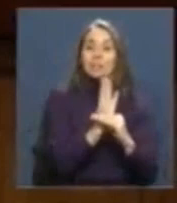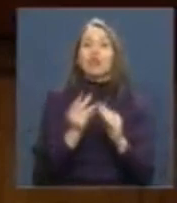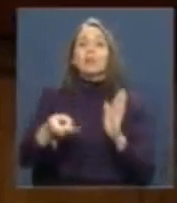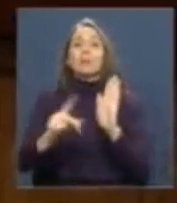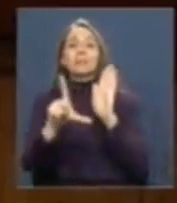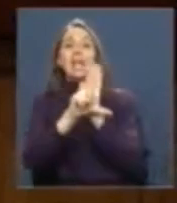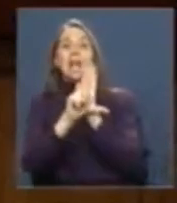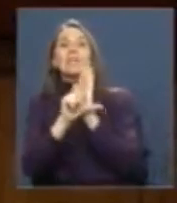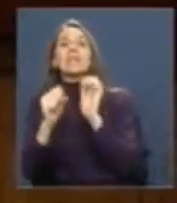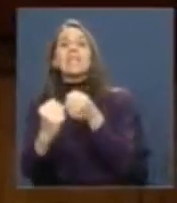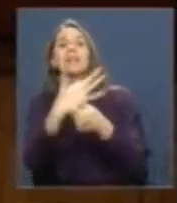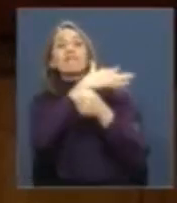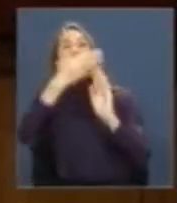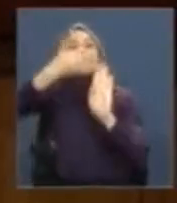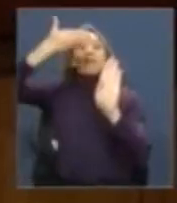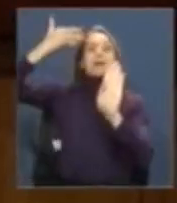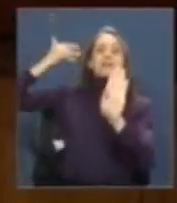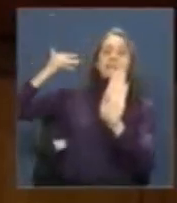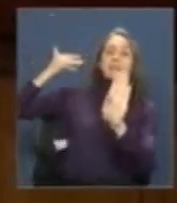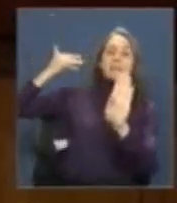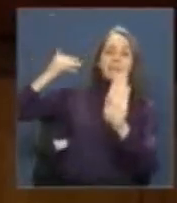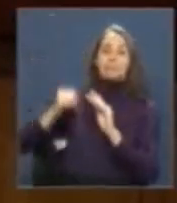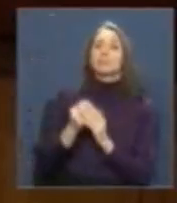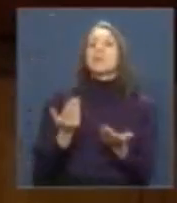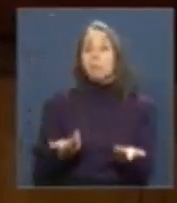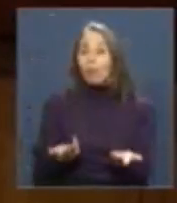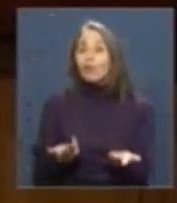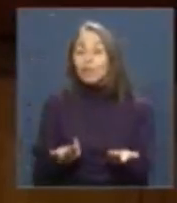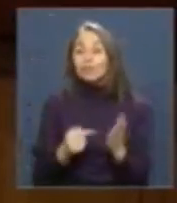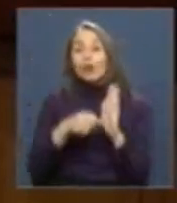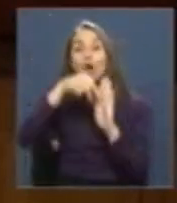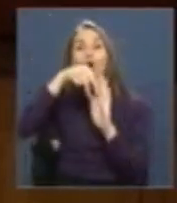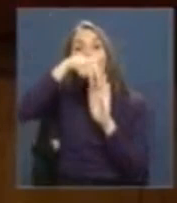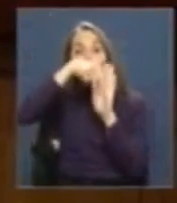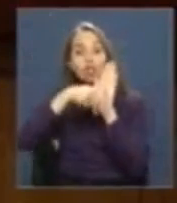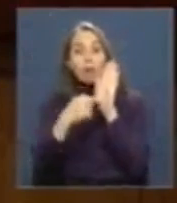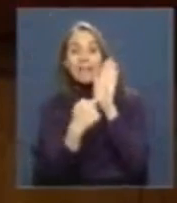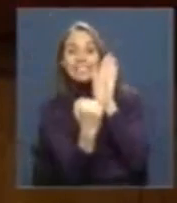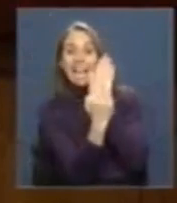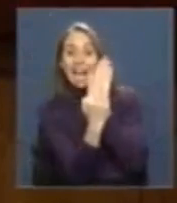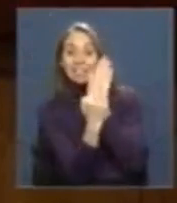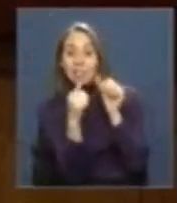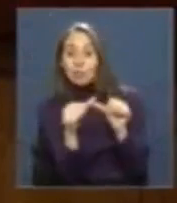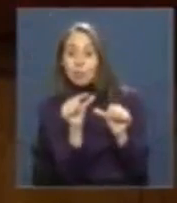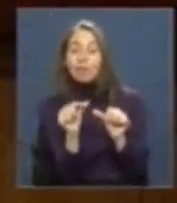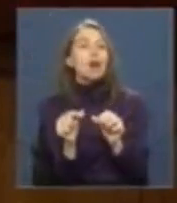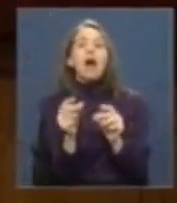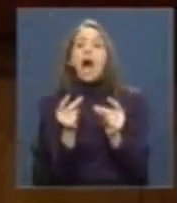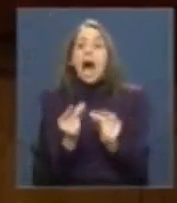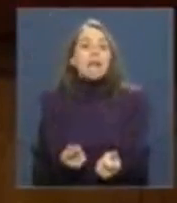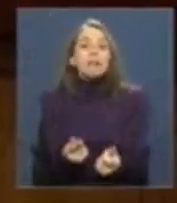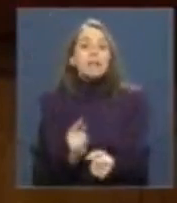esto es por ello que las normas del caso rigen en acto indicó